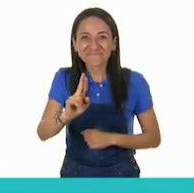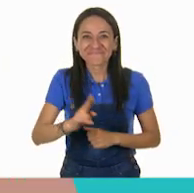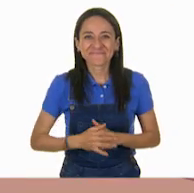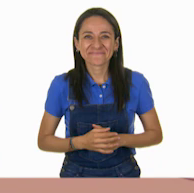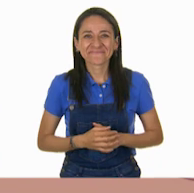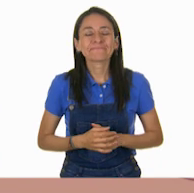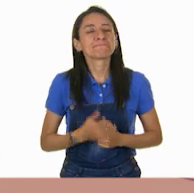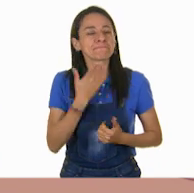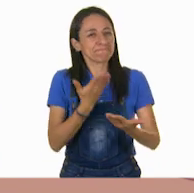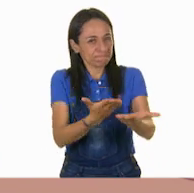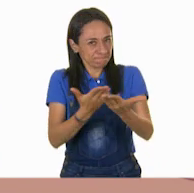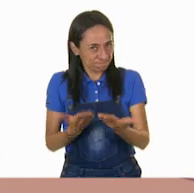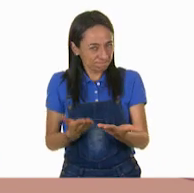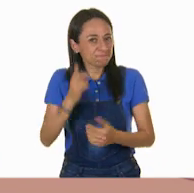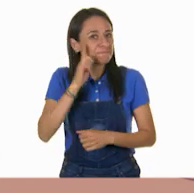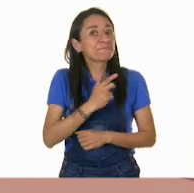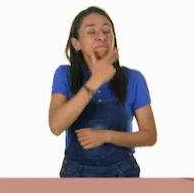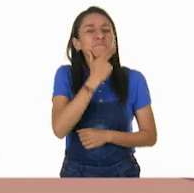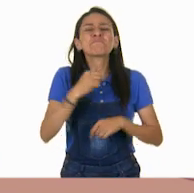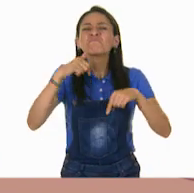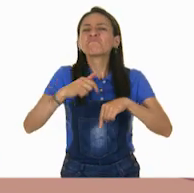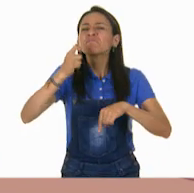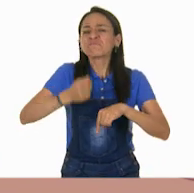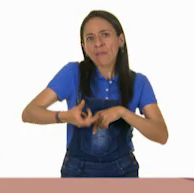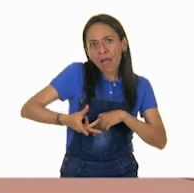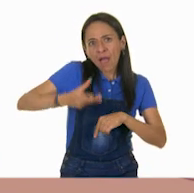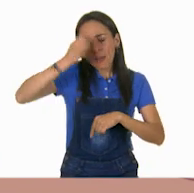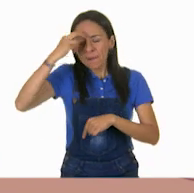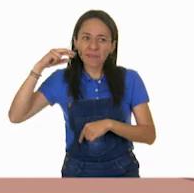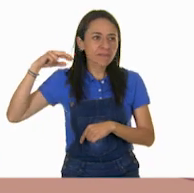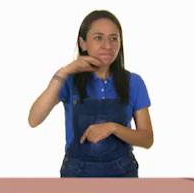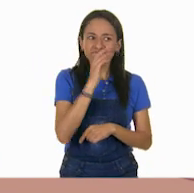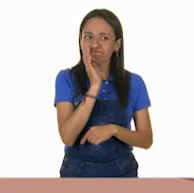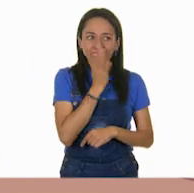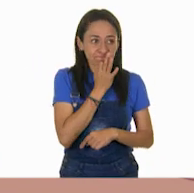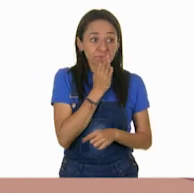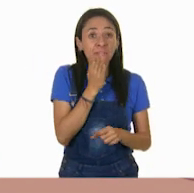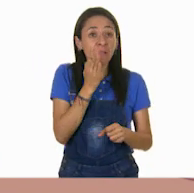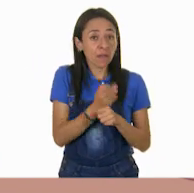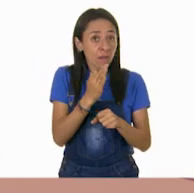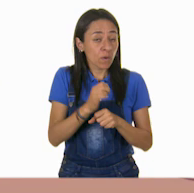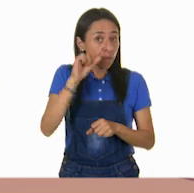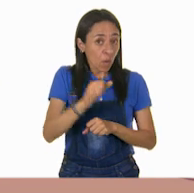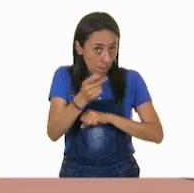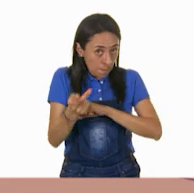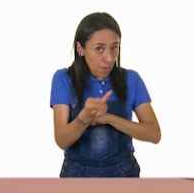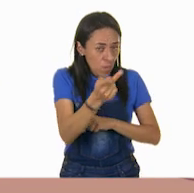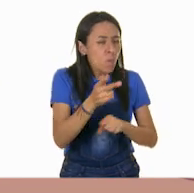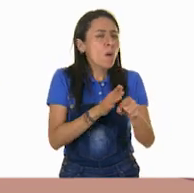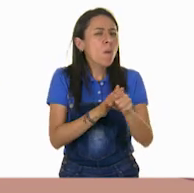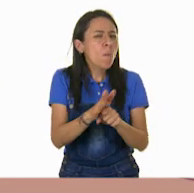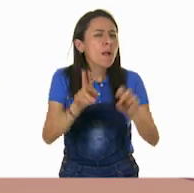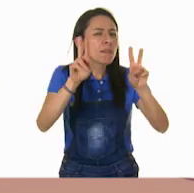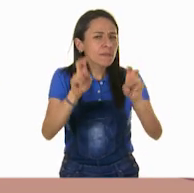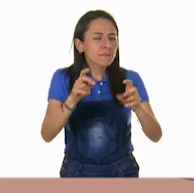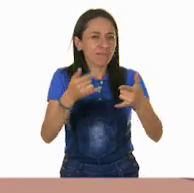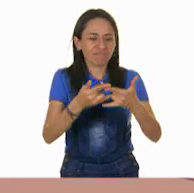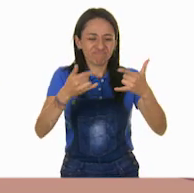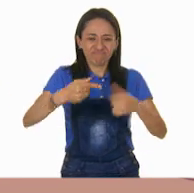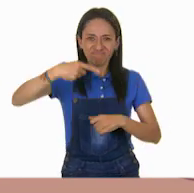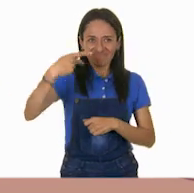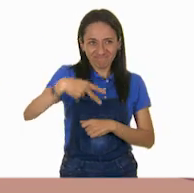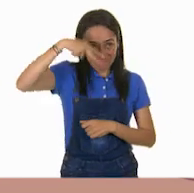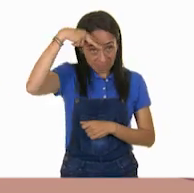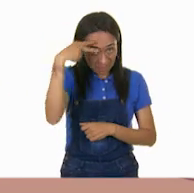y me dirás y bienvenidas a aprender rápido nuestra pregunta de hoy es el eje temático historia de méxico